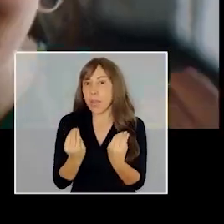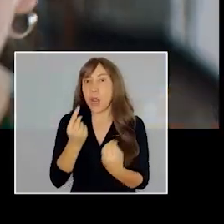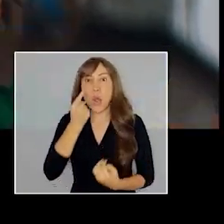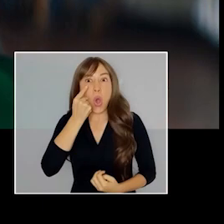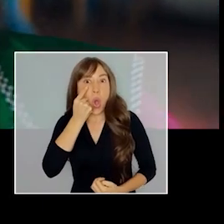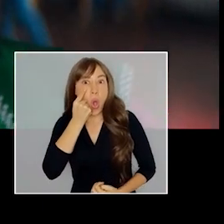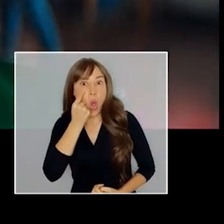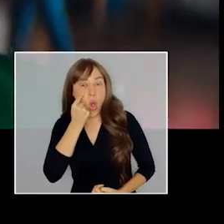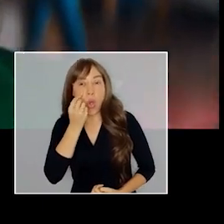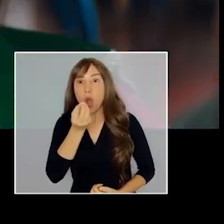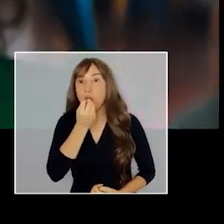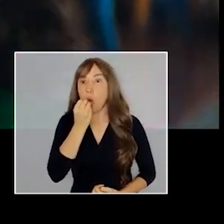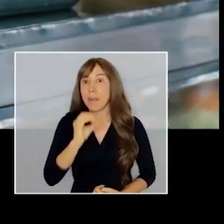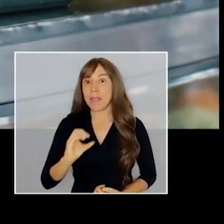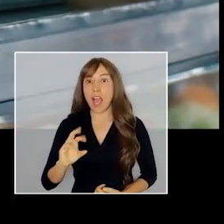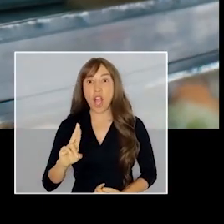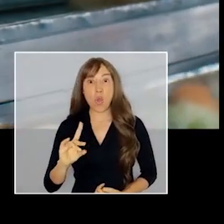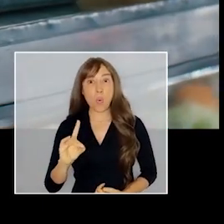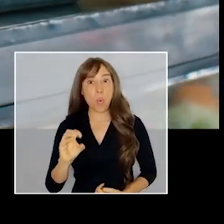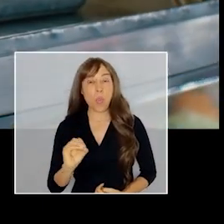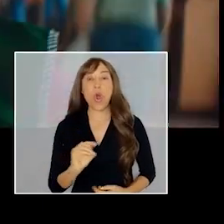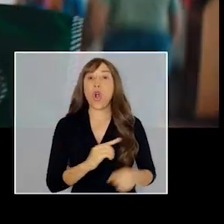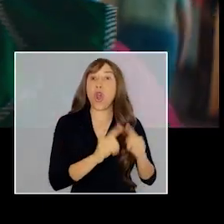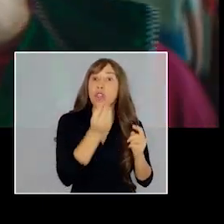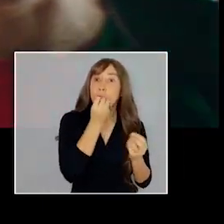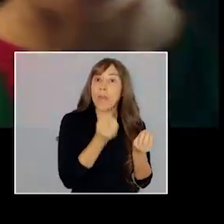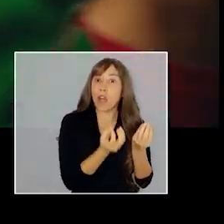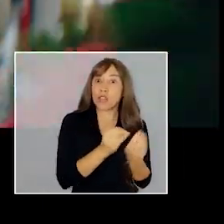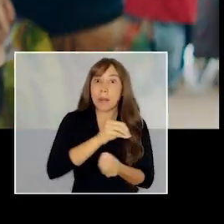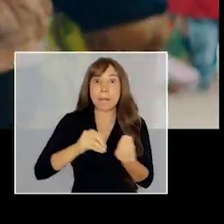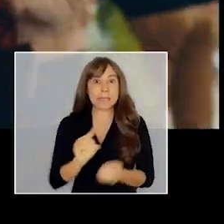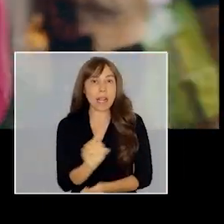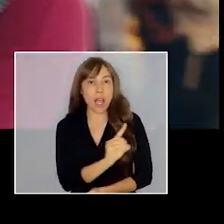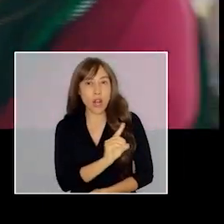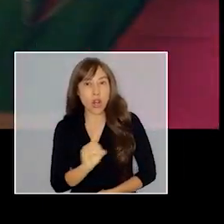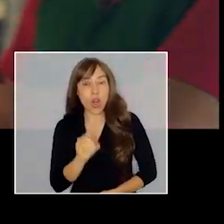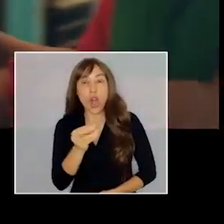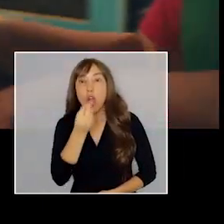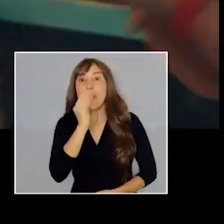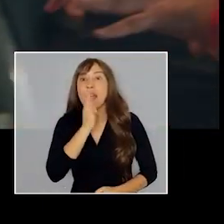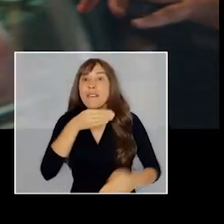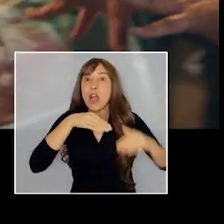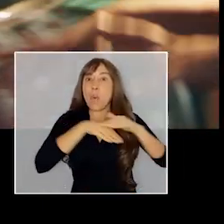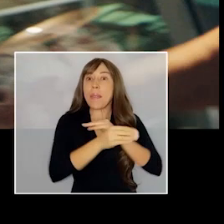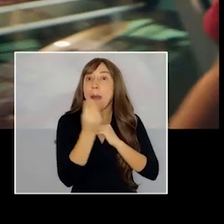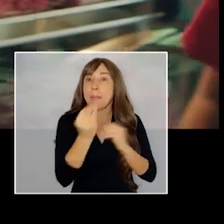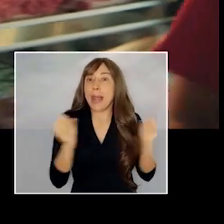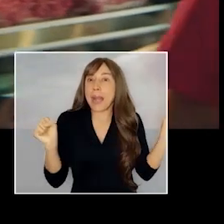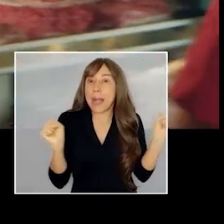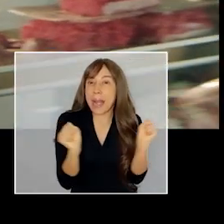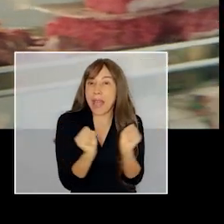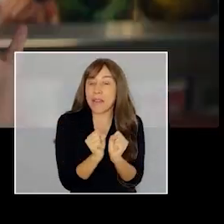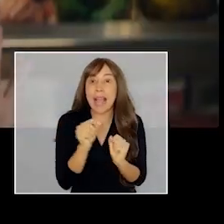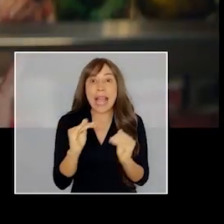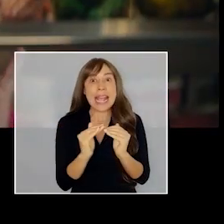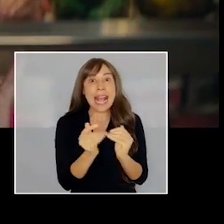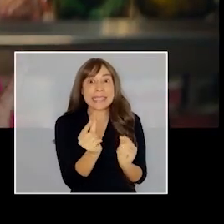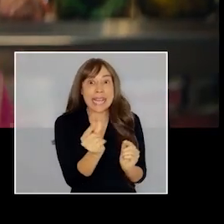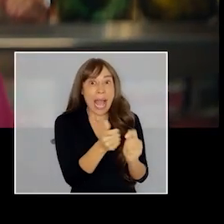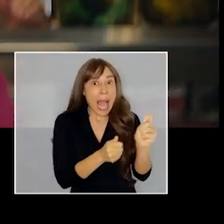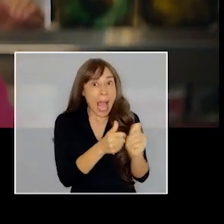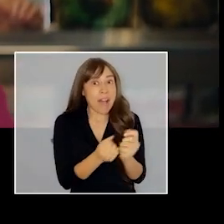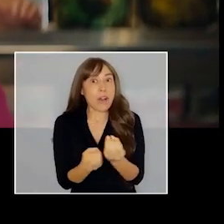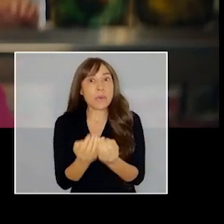ojo al charqui, no vaya a juntar los alimentos crudos con los cocidos. Y asegúrese que estos alimentos estén bien refrigerados. Y si en la casa se cuecen